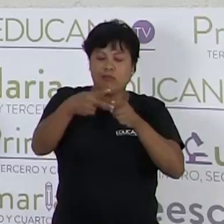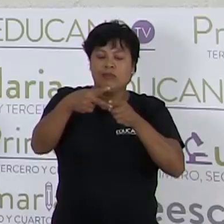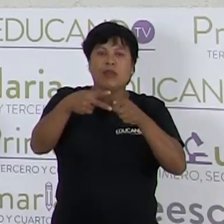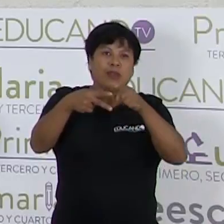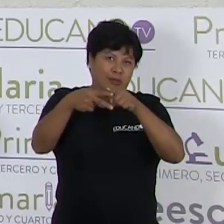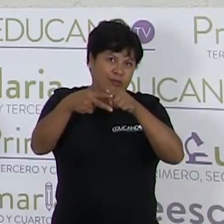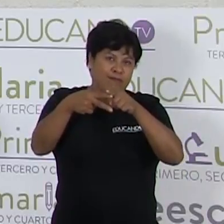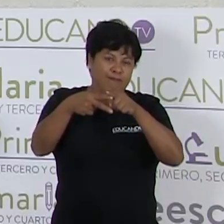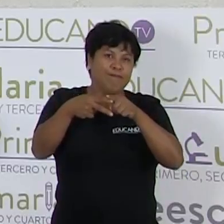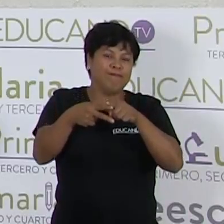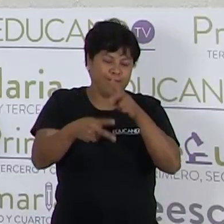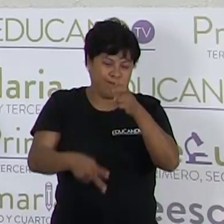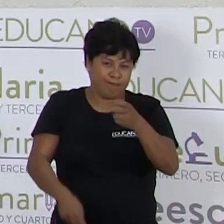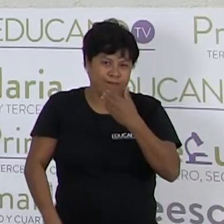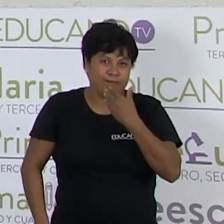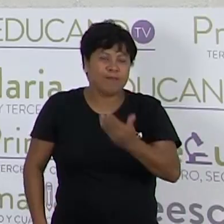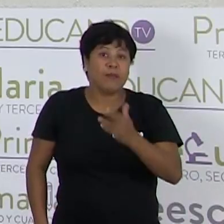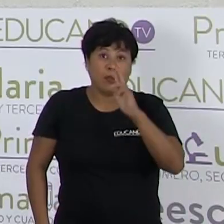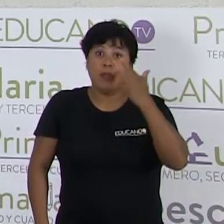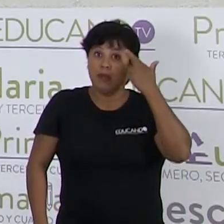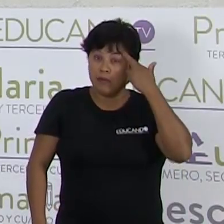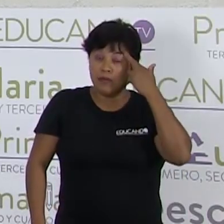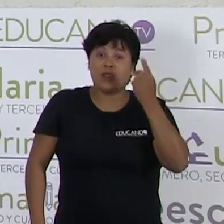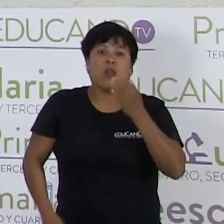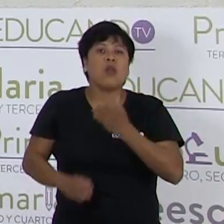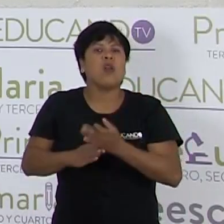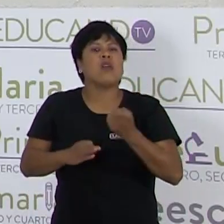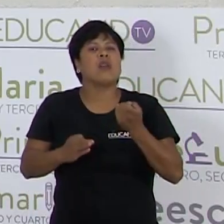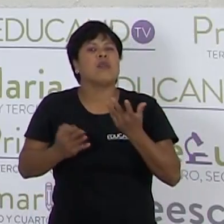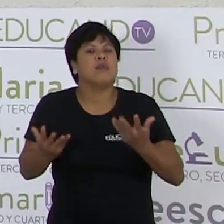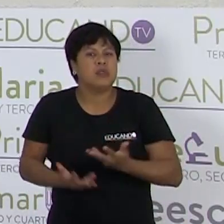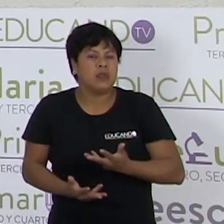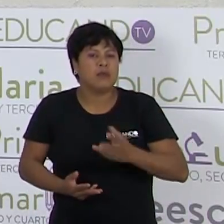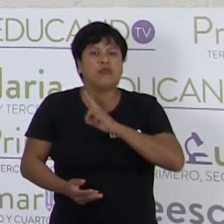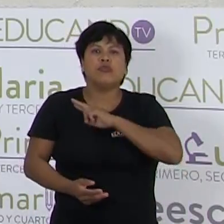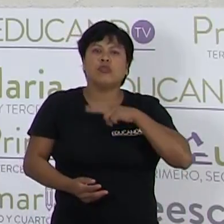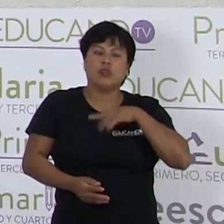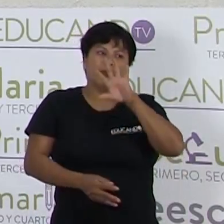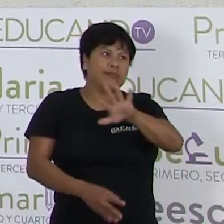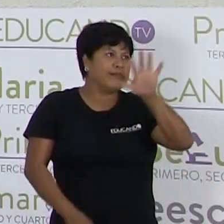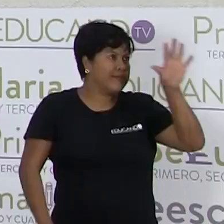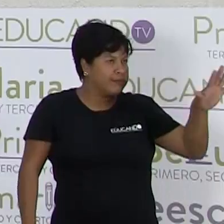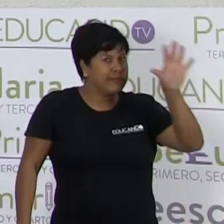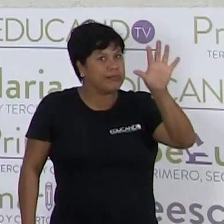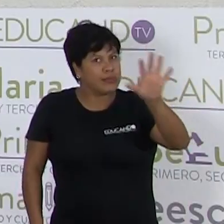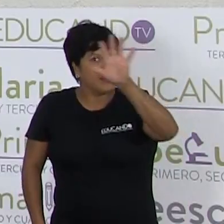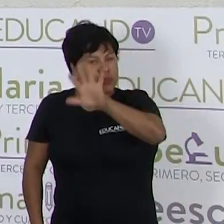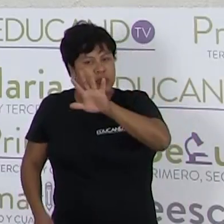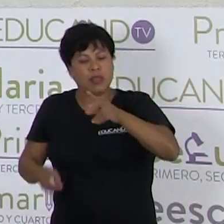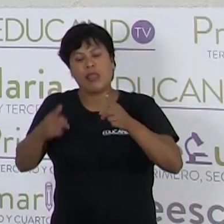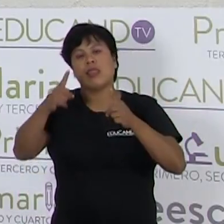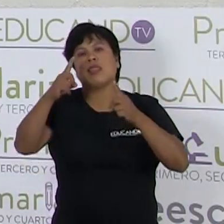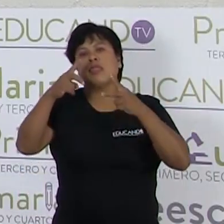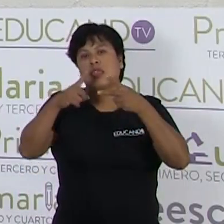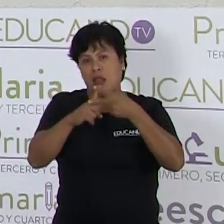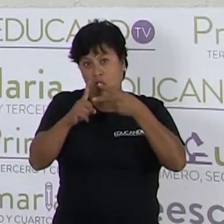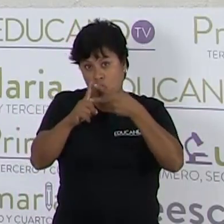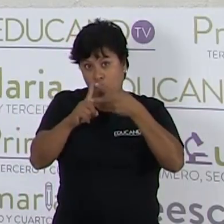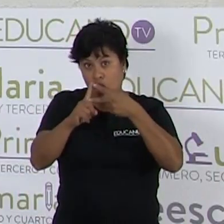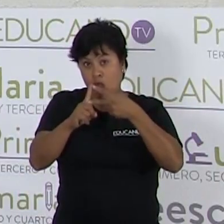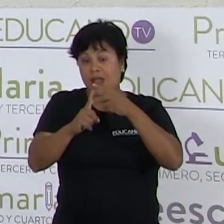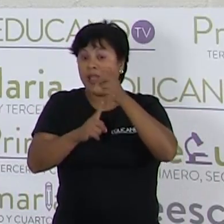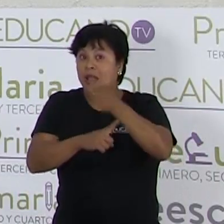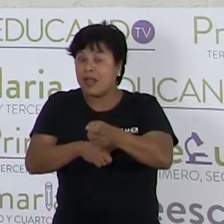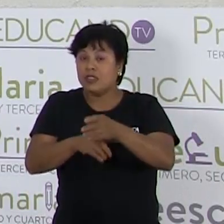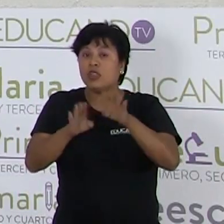recuerdas? Muy bien. Ahora, ¿qué vamos a hacer? Vamos a clasificar los triángulos de